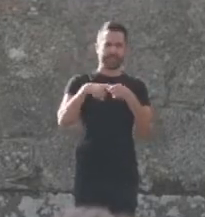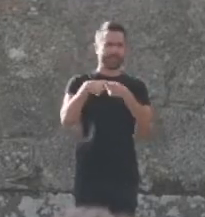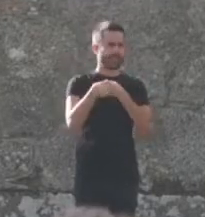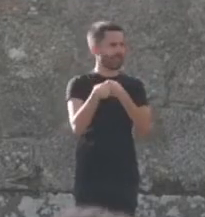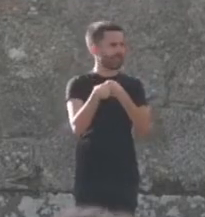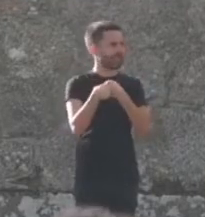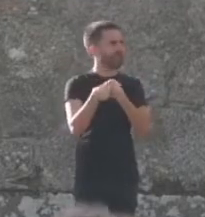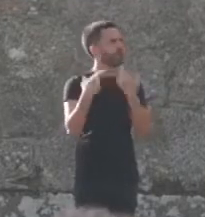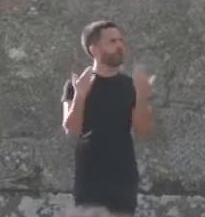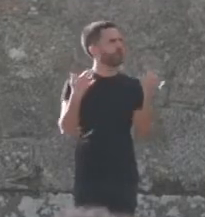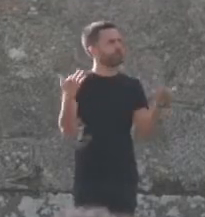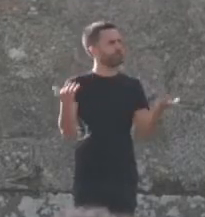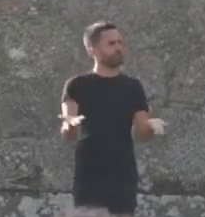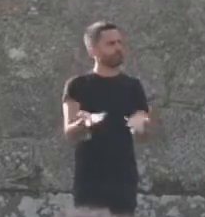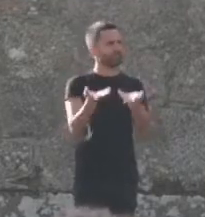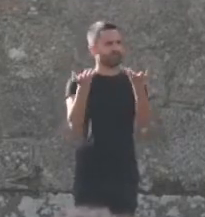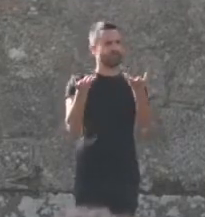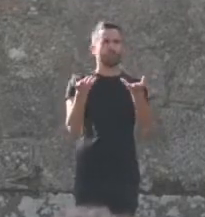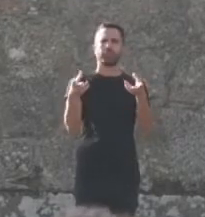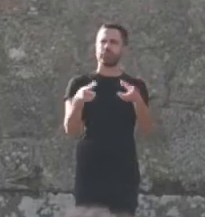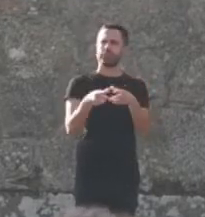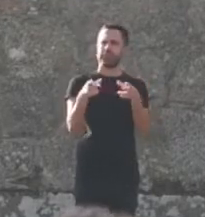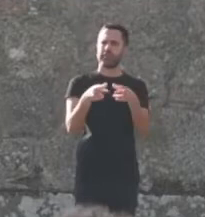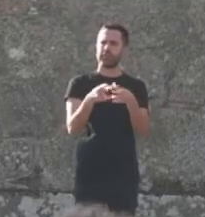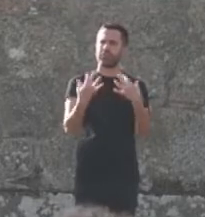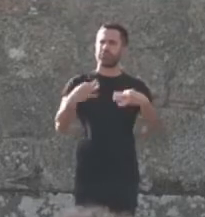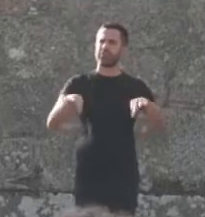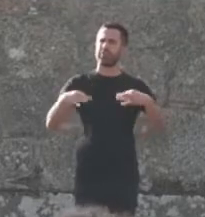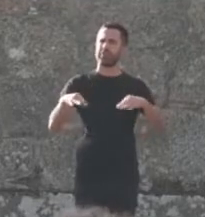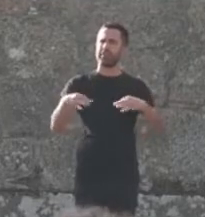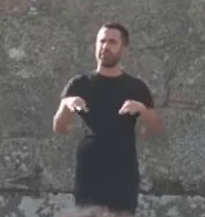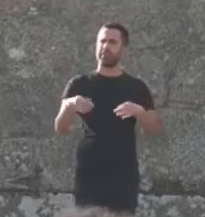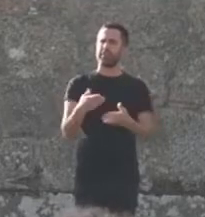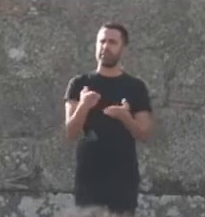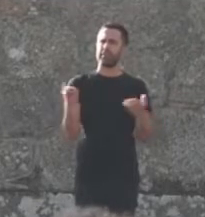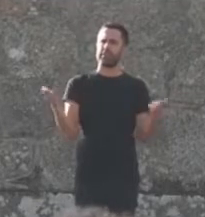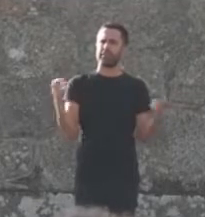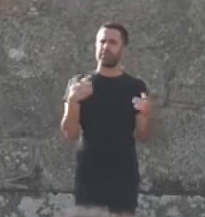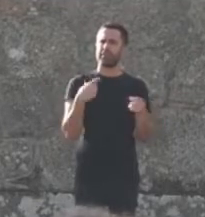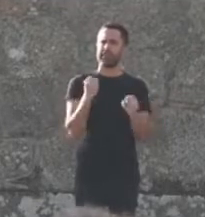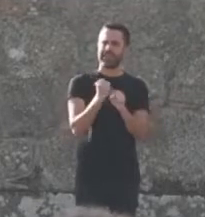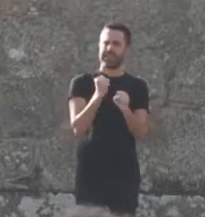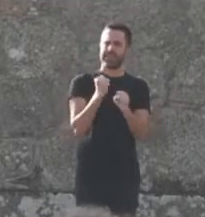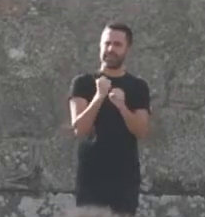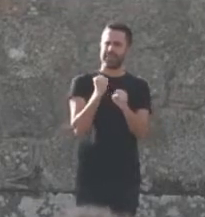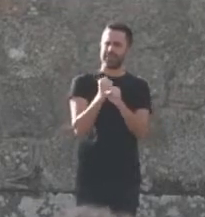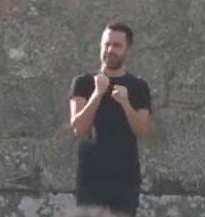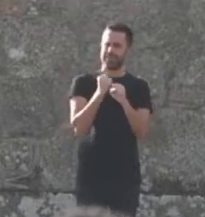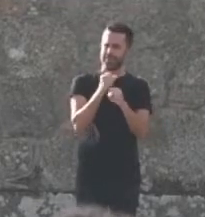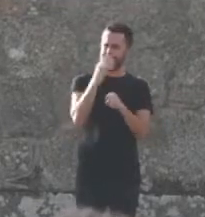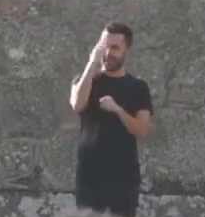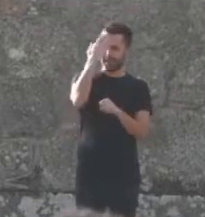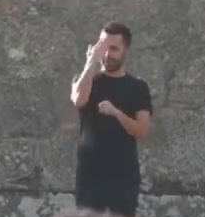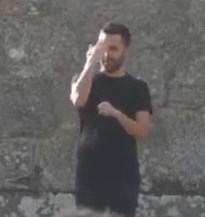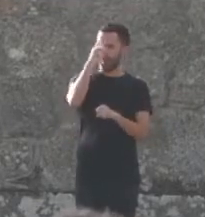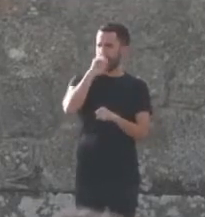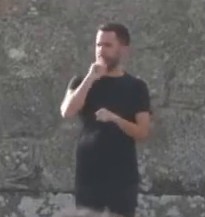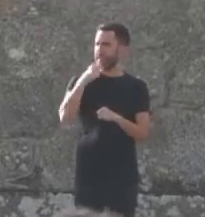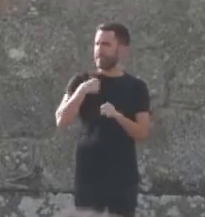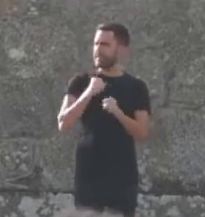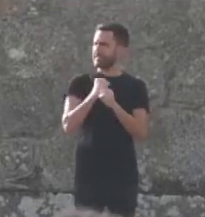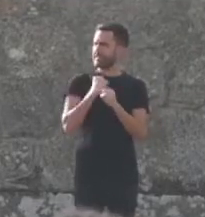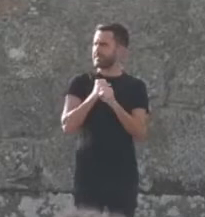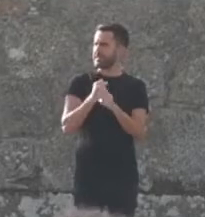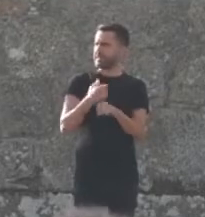procure a socialización e a normalización do labor sobre a memoria. Este é un elemento absolutamente clave